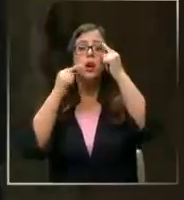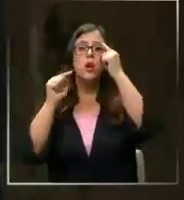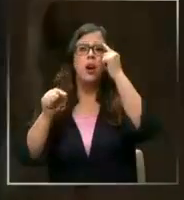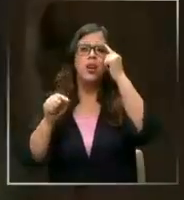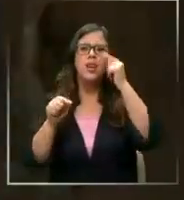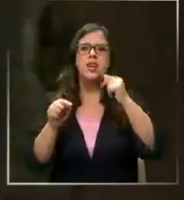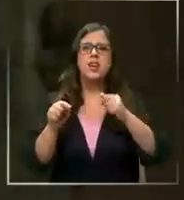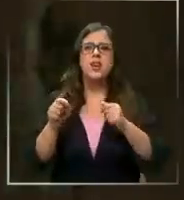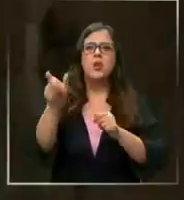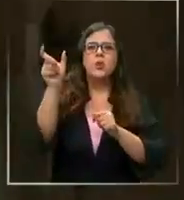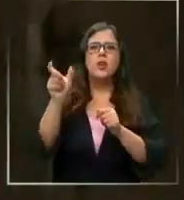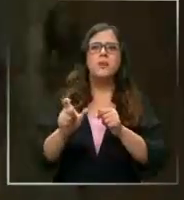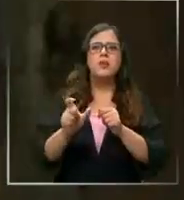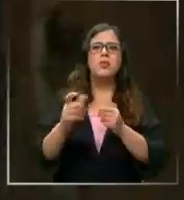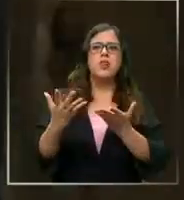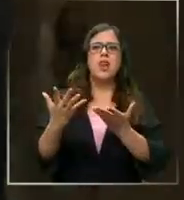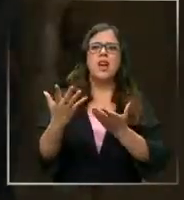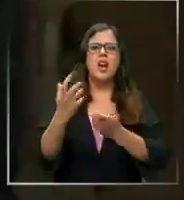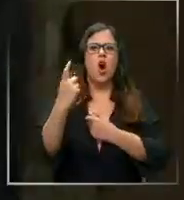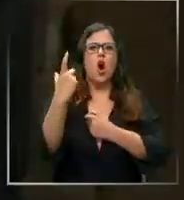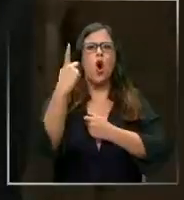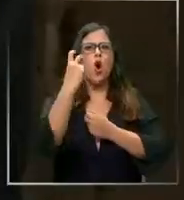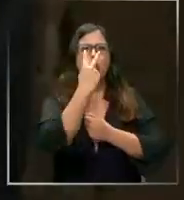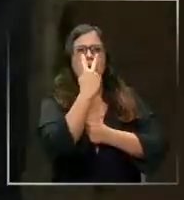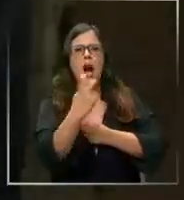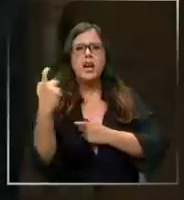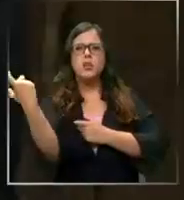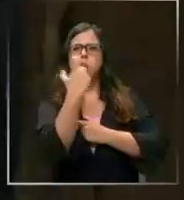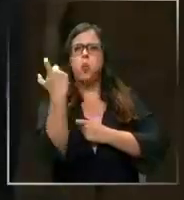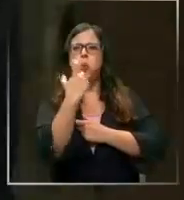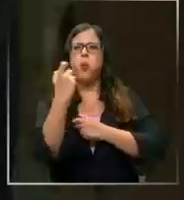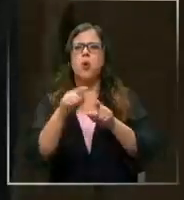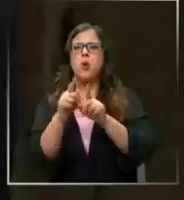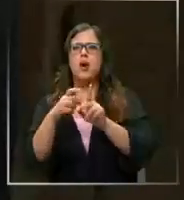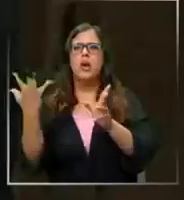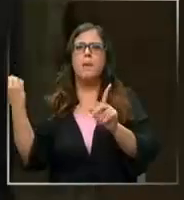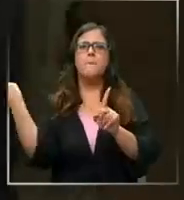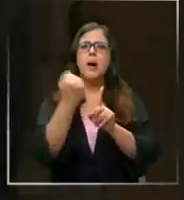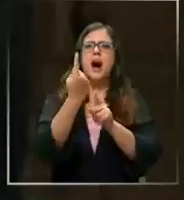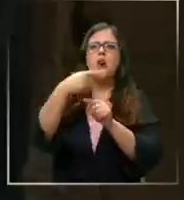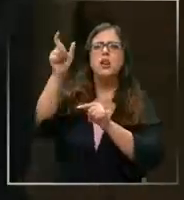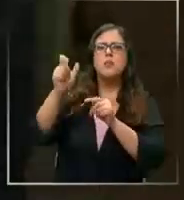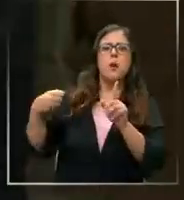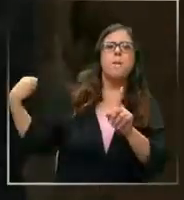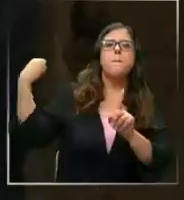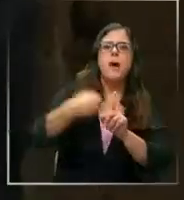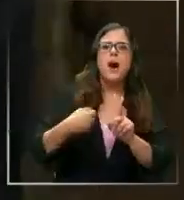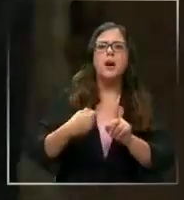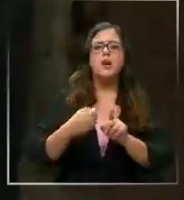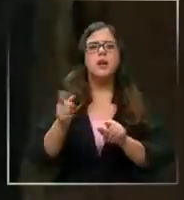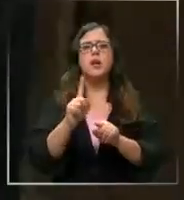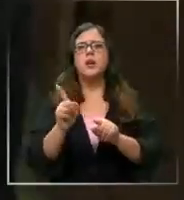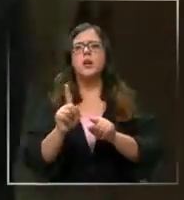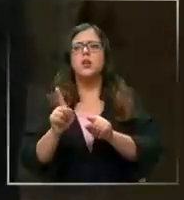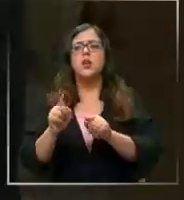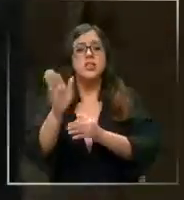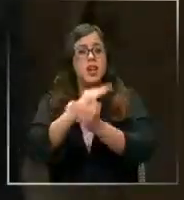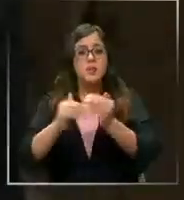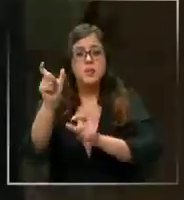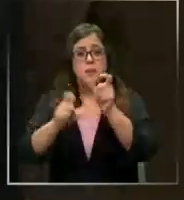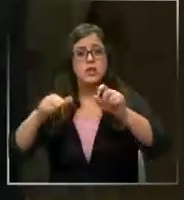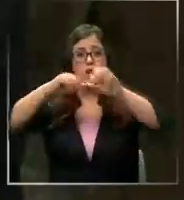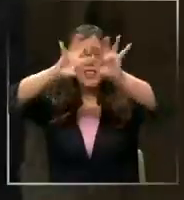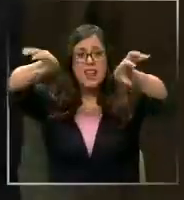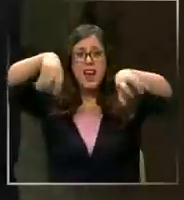señor nos mete la mano y nos hace así con el gas y le pega él un puño en la... El otro, por el otro lado, le pega él un puño. No, ese es uno... ¿Y eran los mismos de la